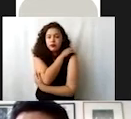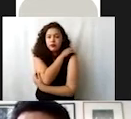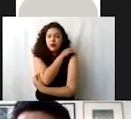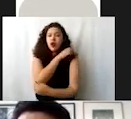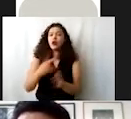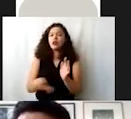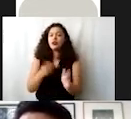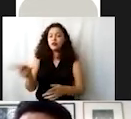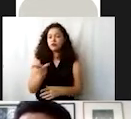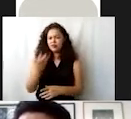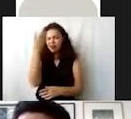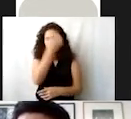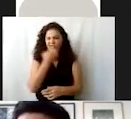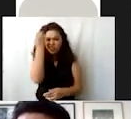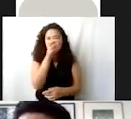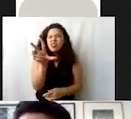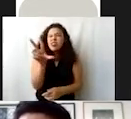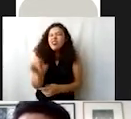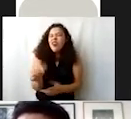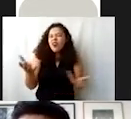es examen, simplemente que